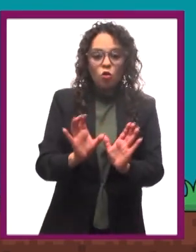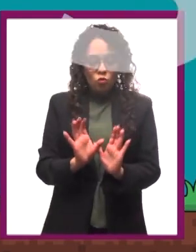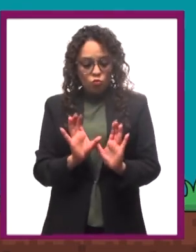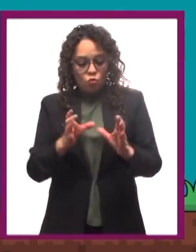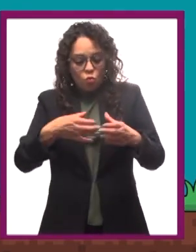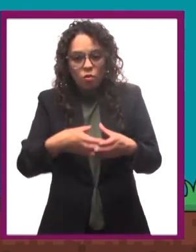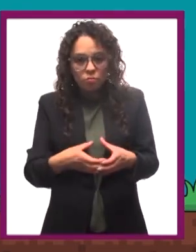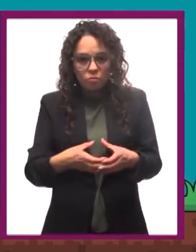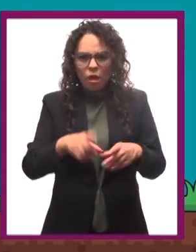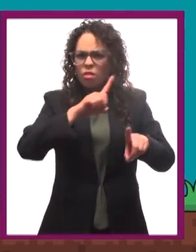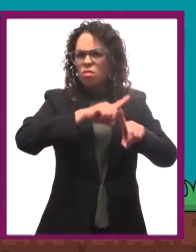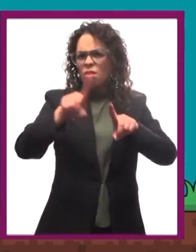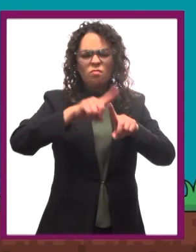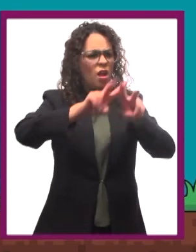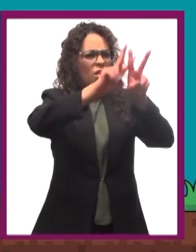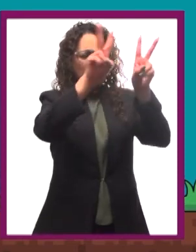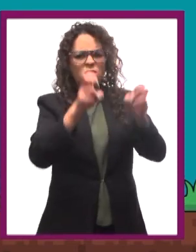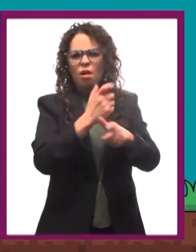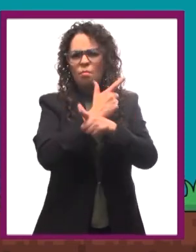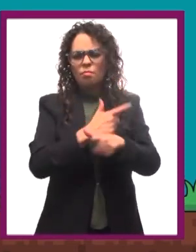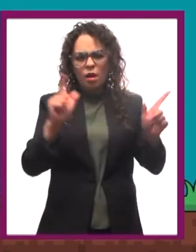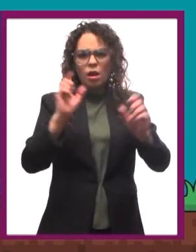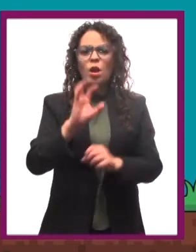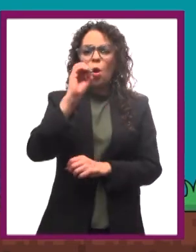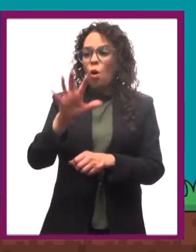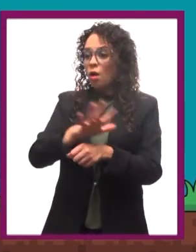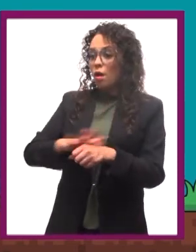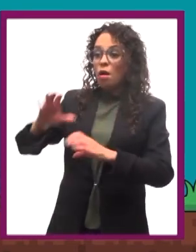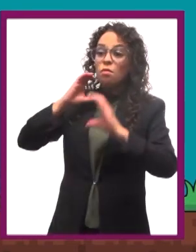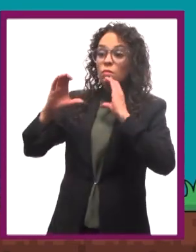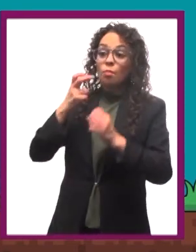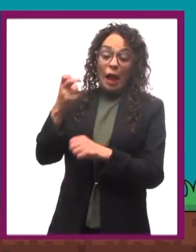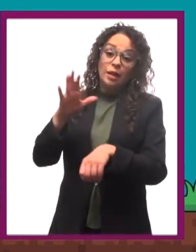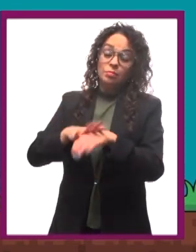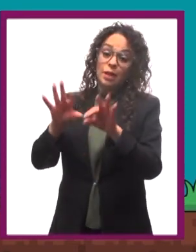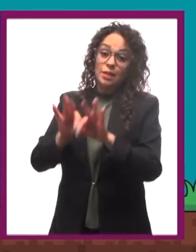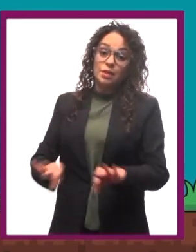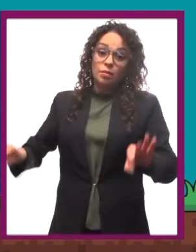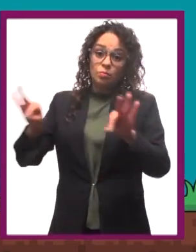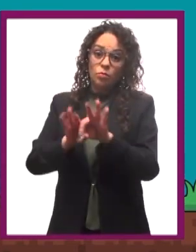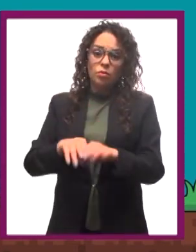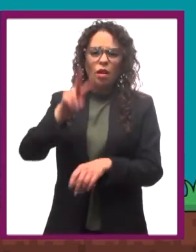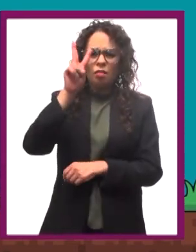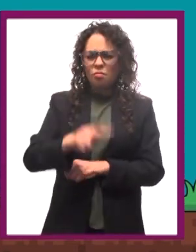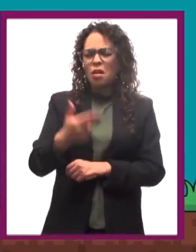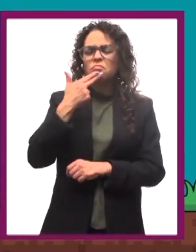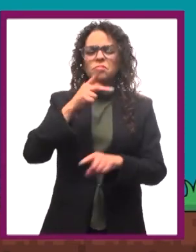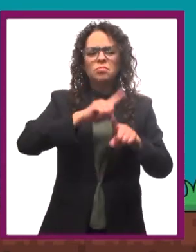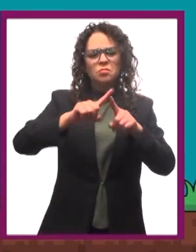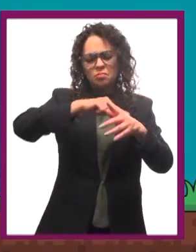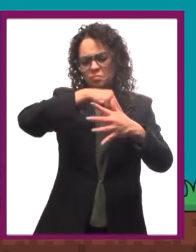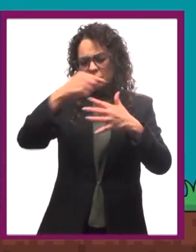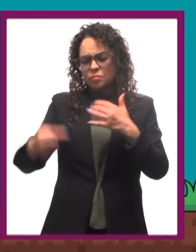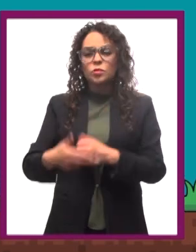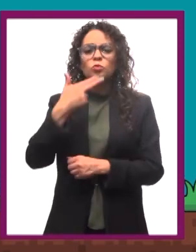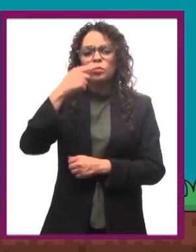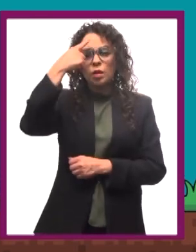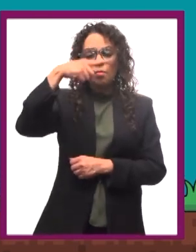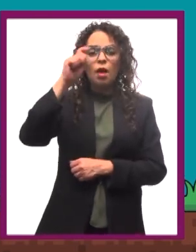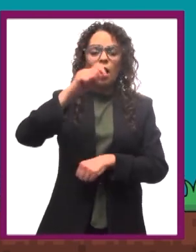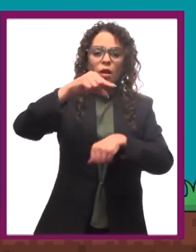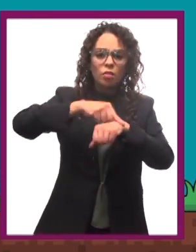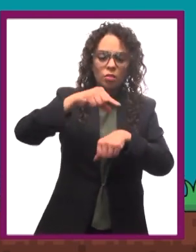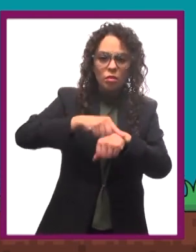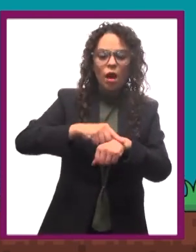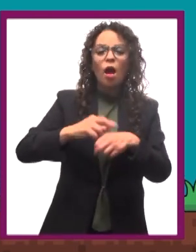decisiones colectivas en cualquier tema. Como medio de comunicación son súper importantes. Y bueno, sirven para muchísimas cosas. Se utilizan en